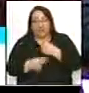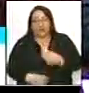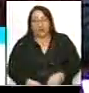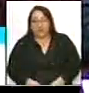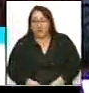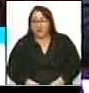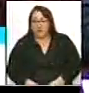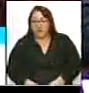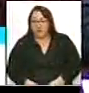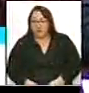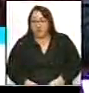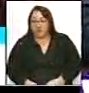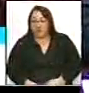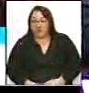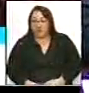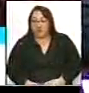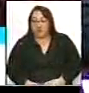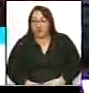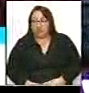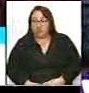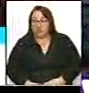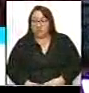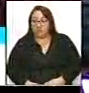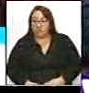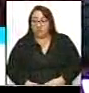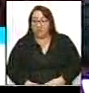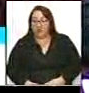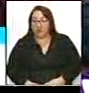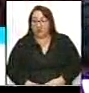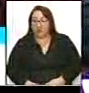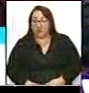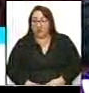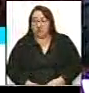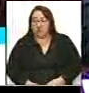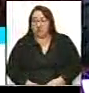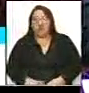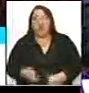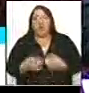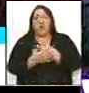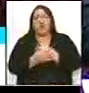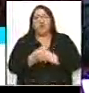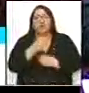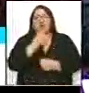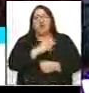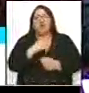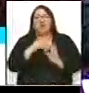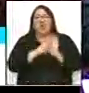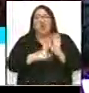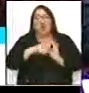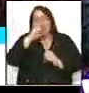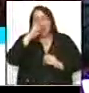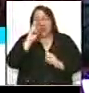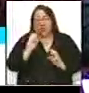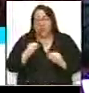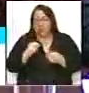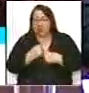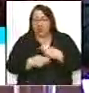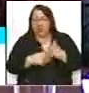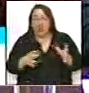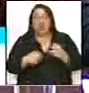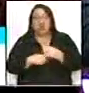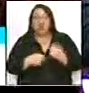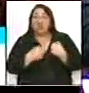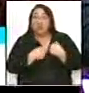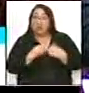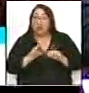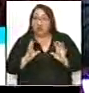nacional solidario, o perdón, en alianza con el partido del señor que está preso hoy en el Cusco, del gobernador regional Cusco, el Partido Nacional asume